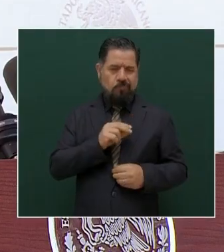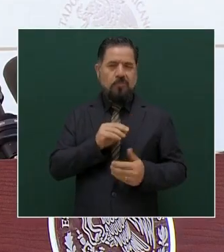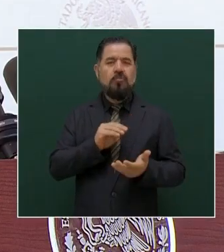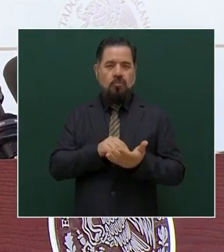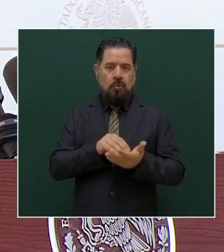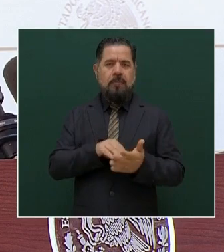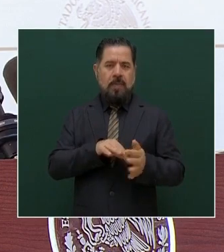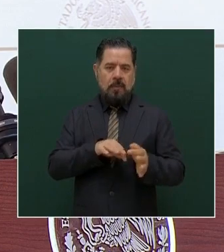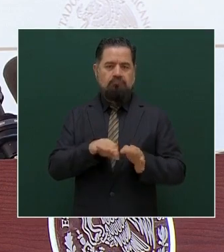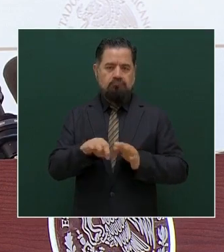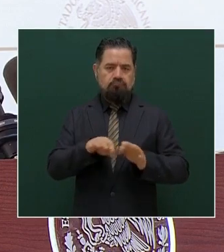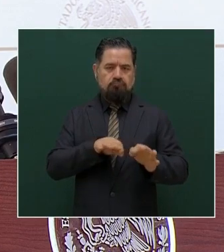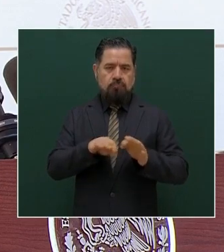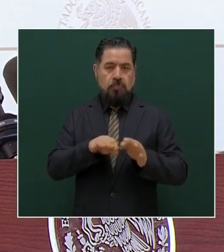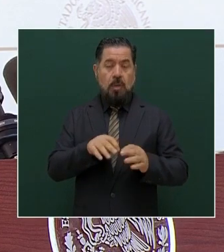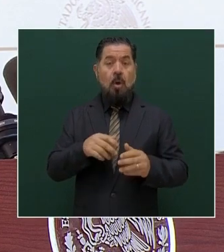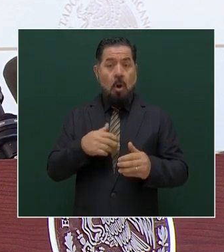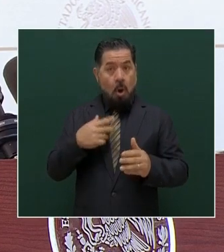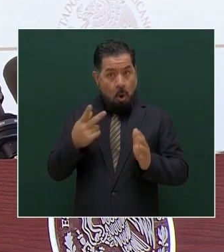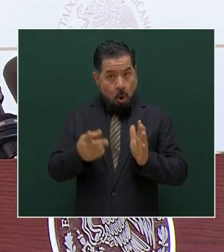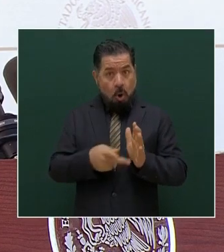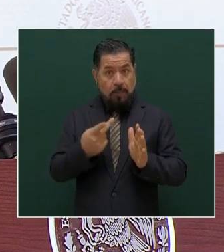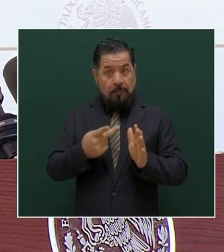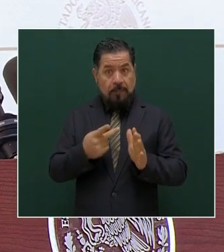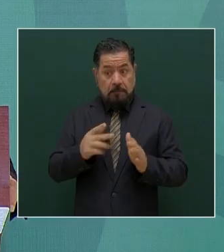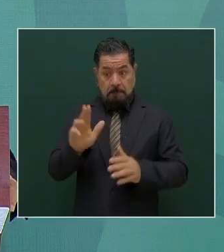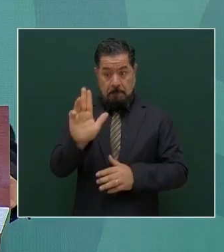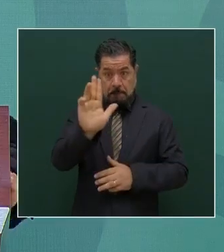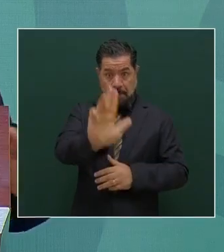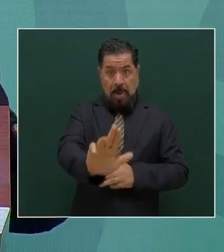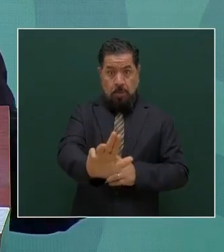a Acapulco el miércoles y